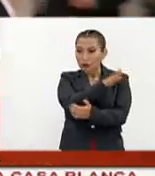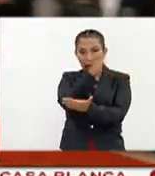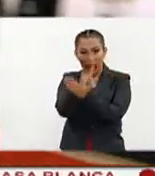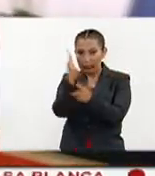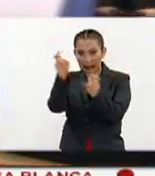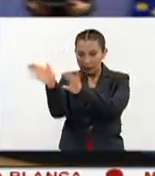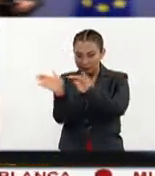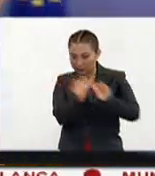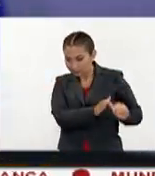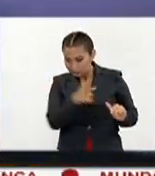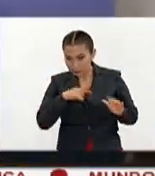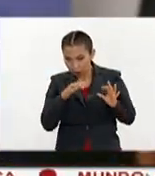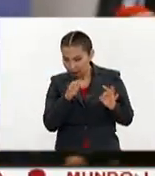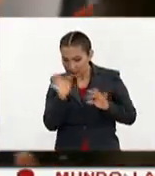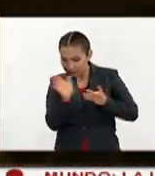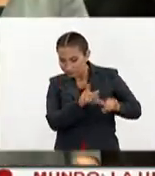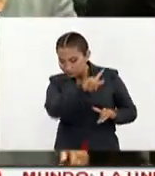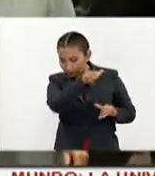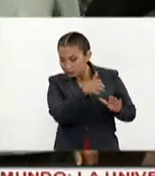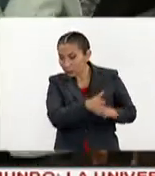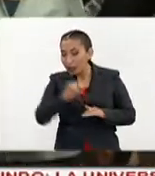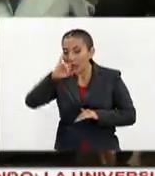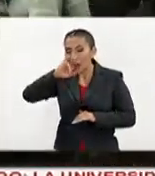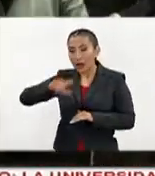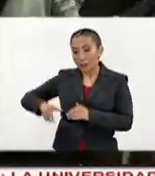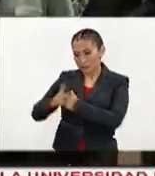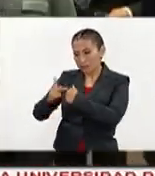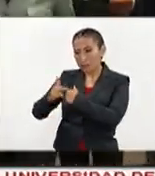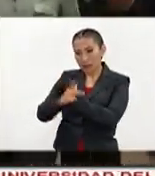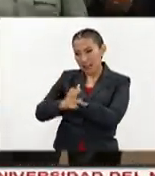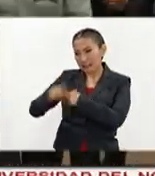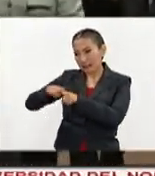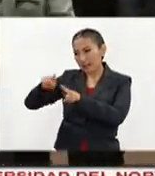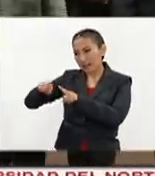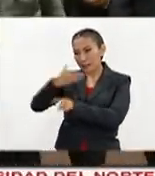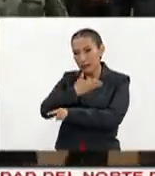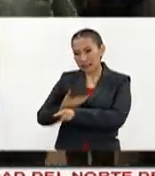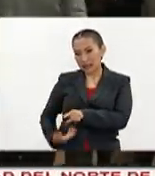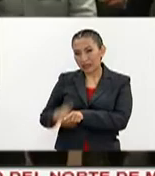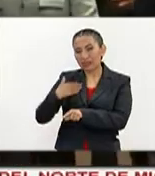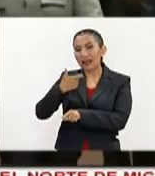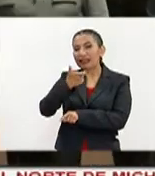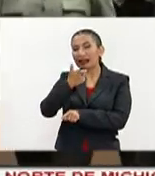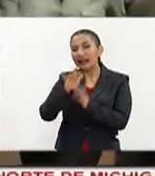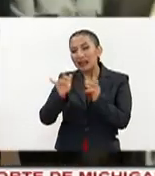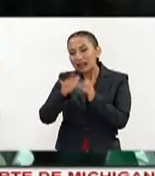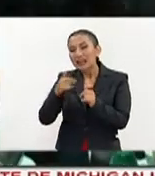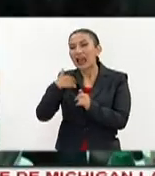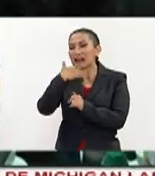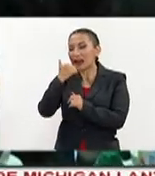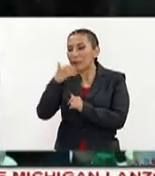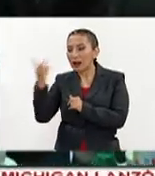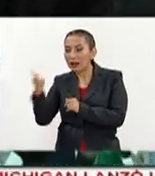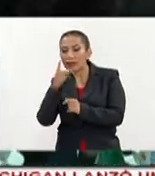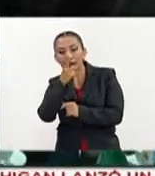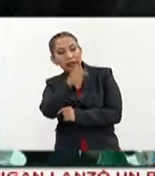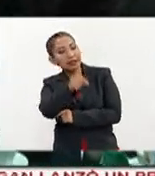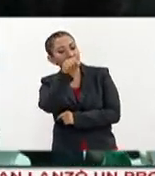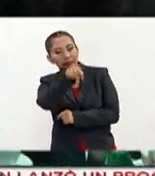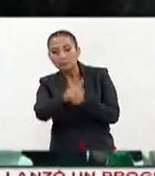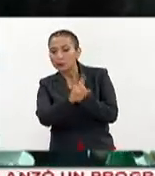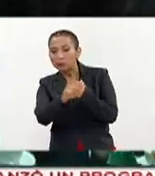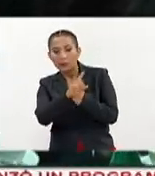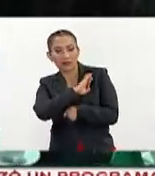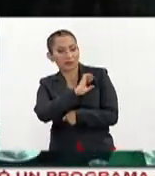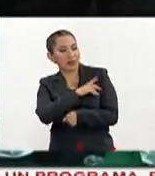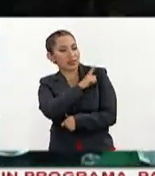los temas oficiales a tratar, jefes de Estado como el presidente de Francia, Emmanuel Macron, y la canciller alemana Angela Merkel aseguraron que el conflicto